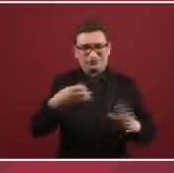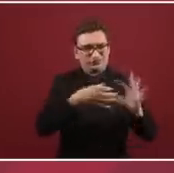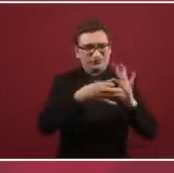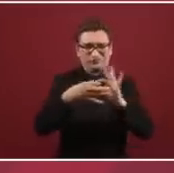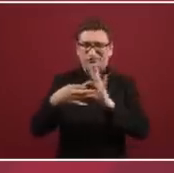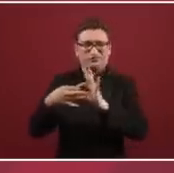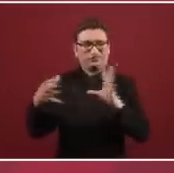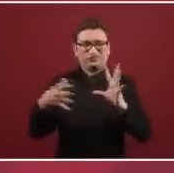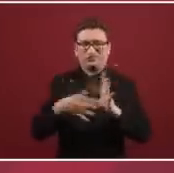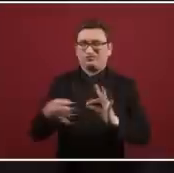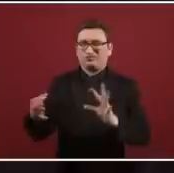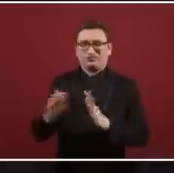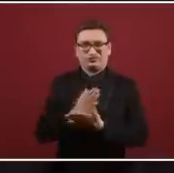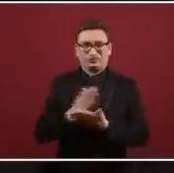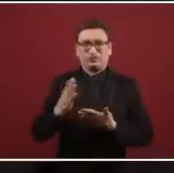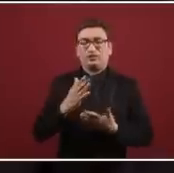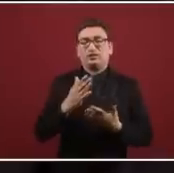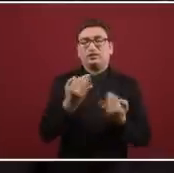mucha corrupción,